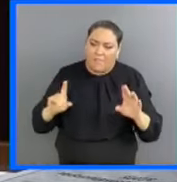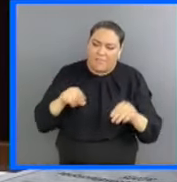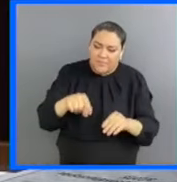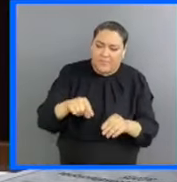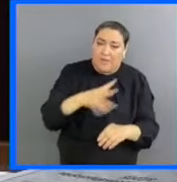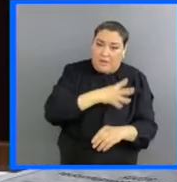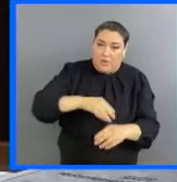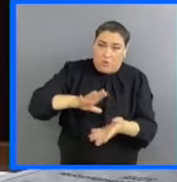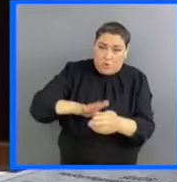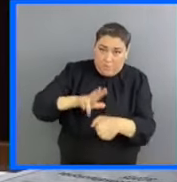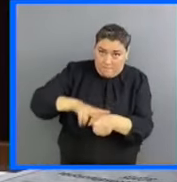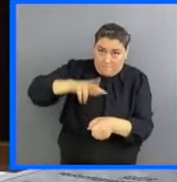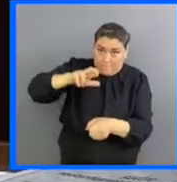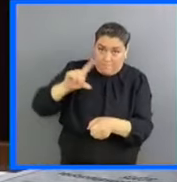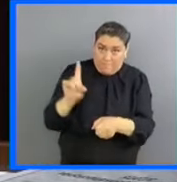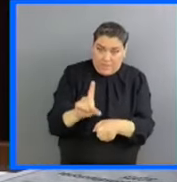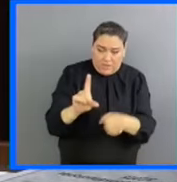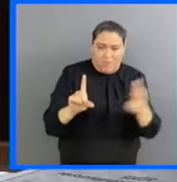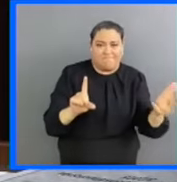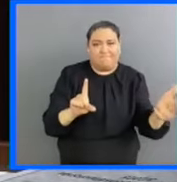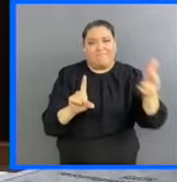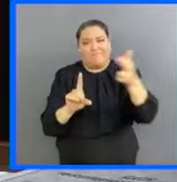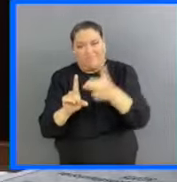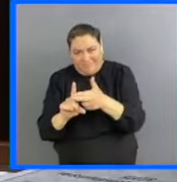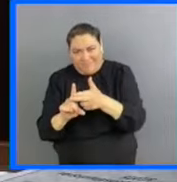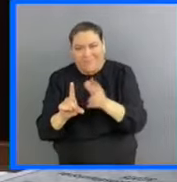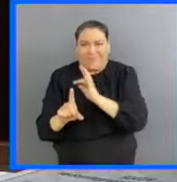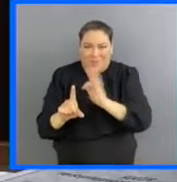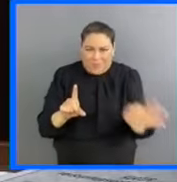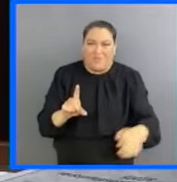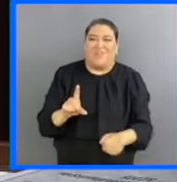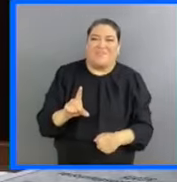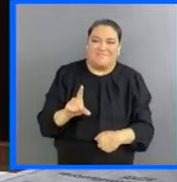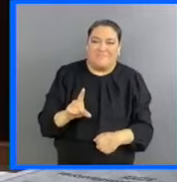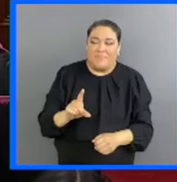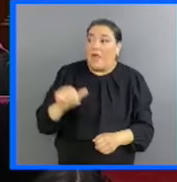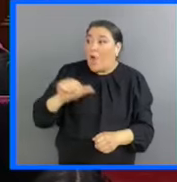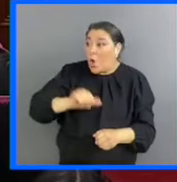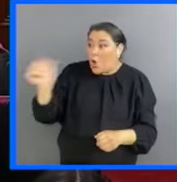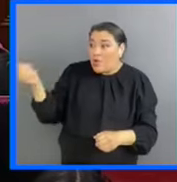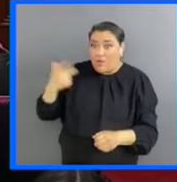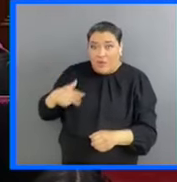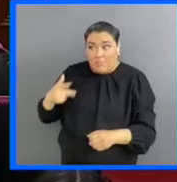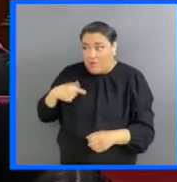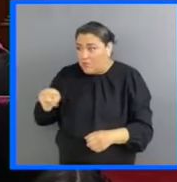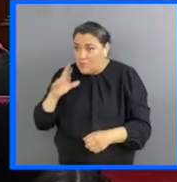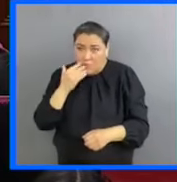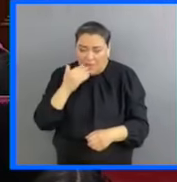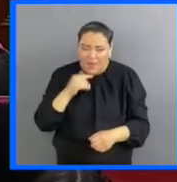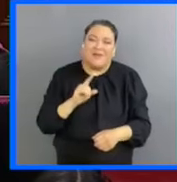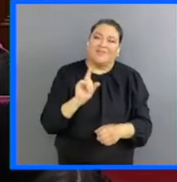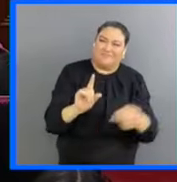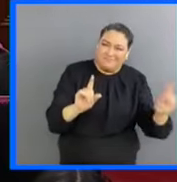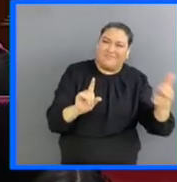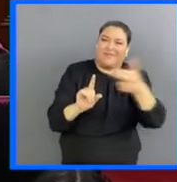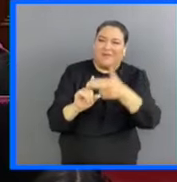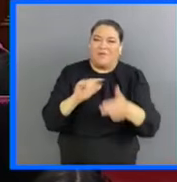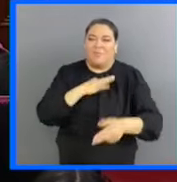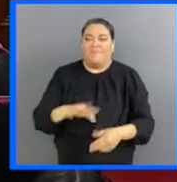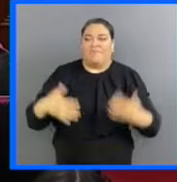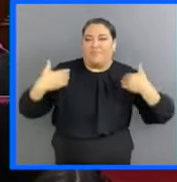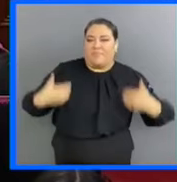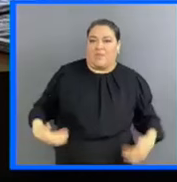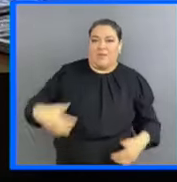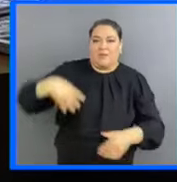cuenta individual. Esto es, cuando no existe ninguna persona con mejor derecho. Para Plural TV, Mario López